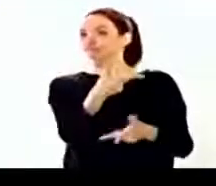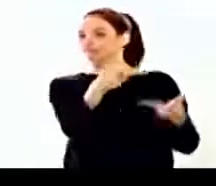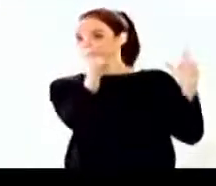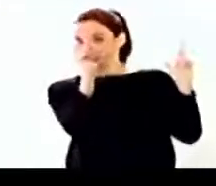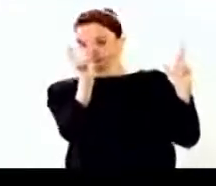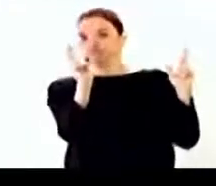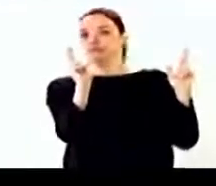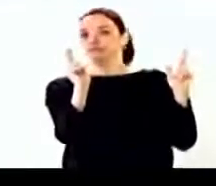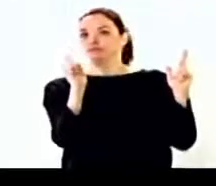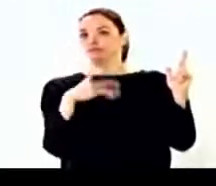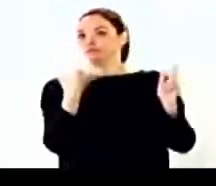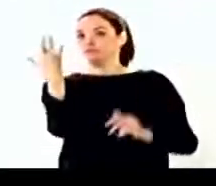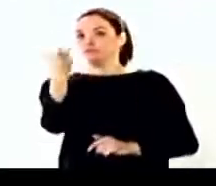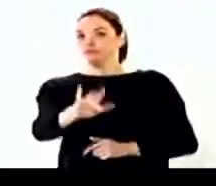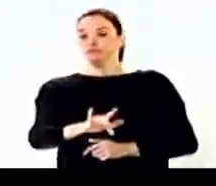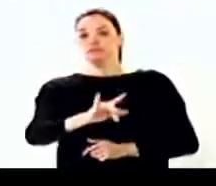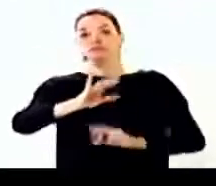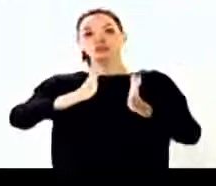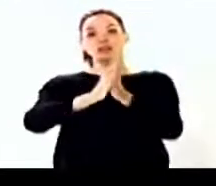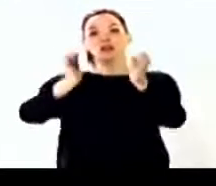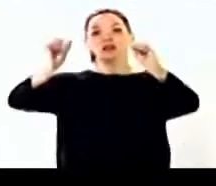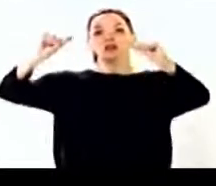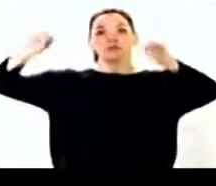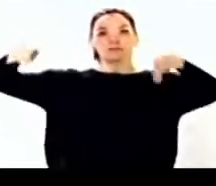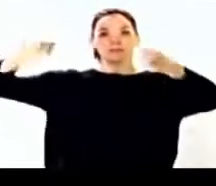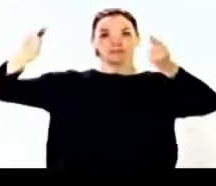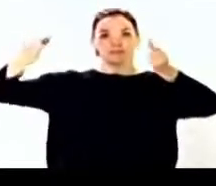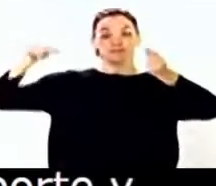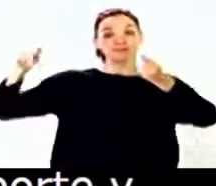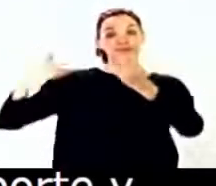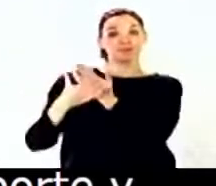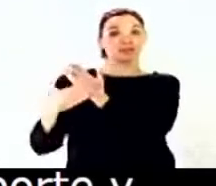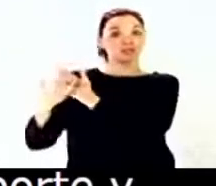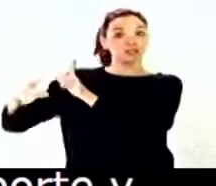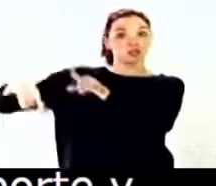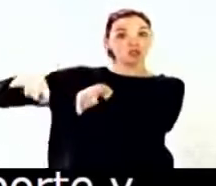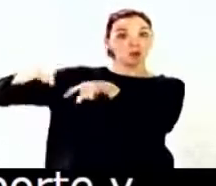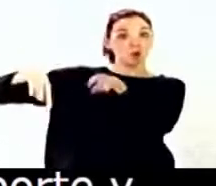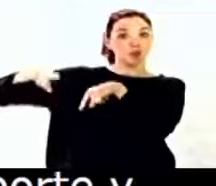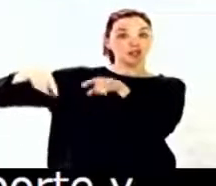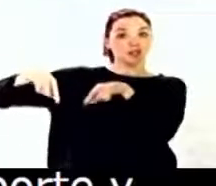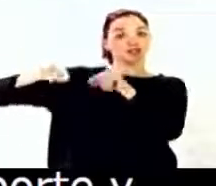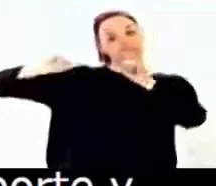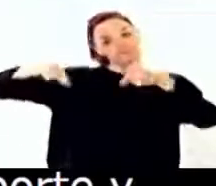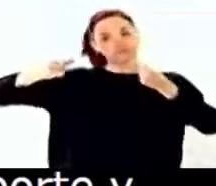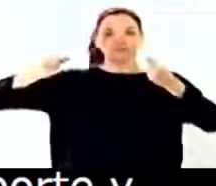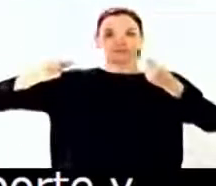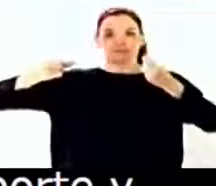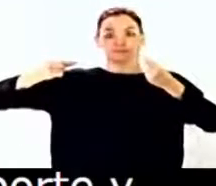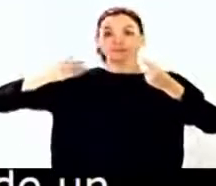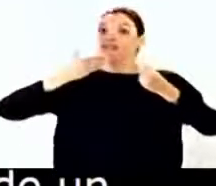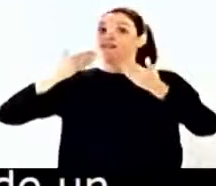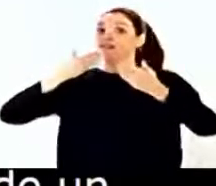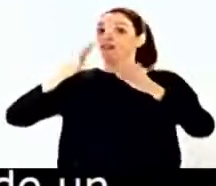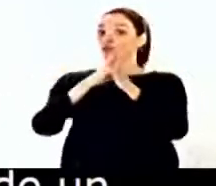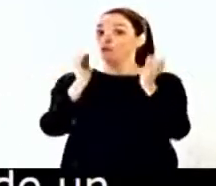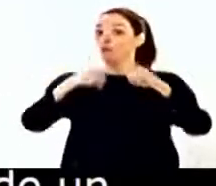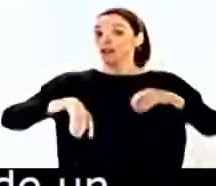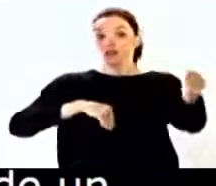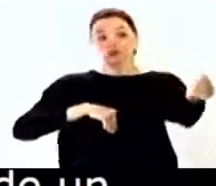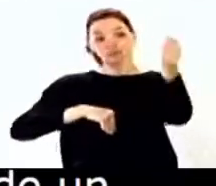la firma de un convenio con el Ministerio de Transporte, mediante el cual vendrán a la